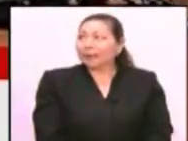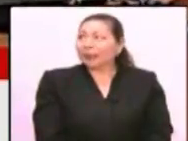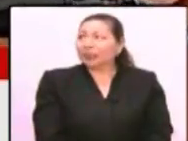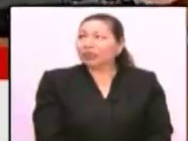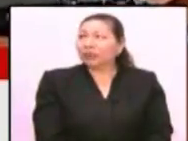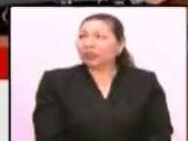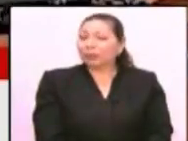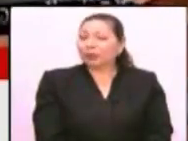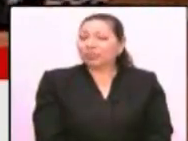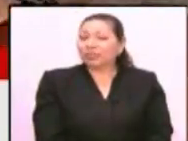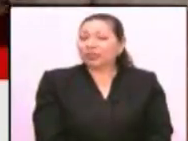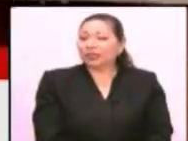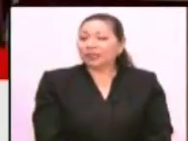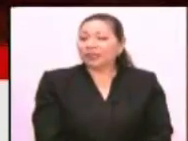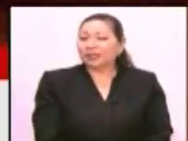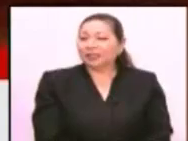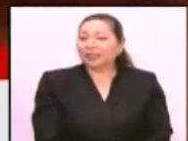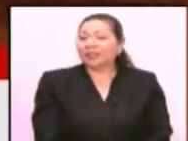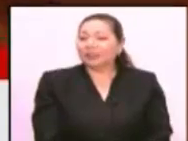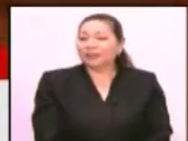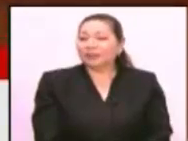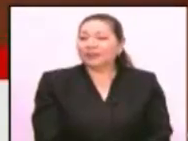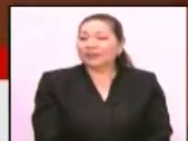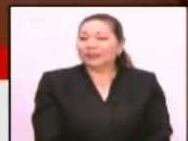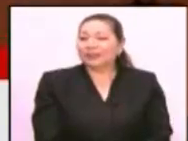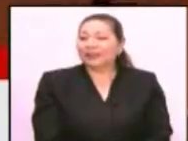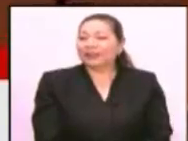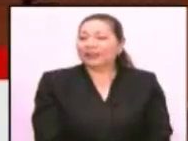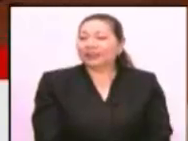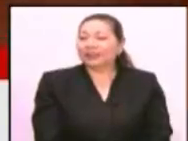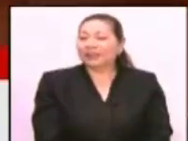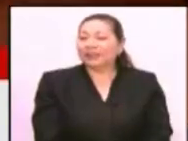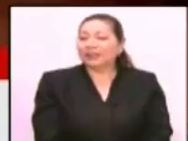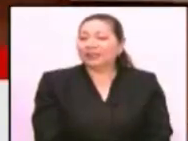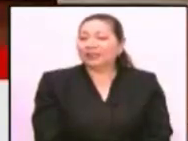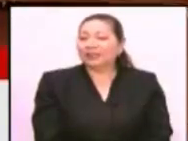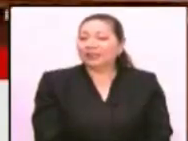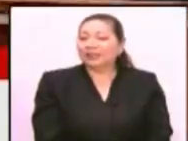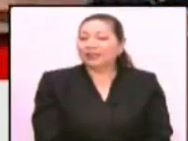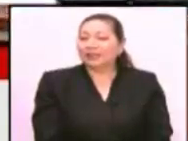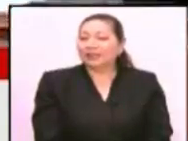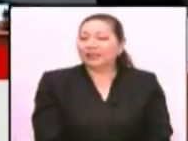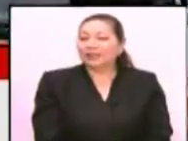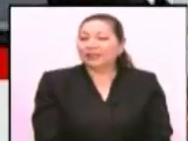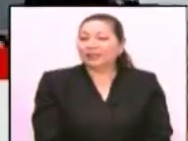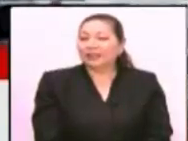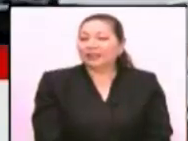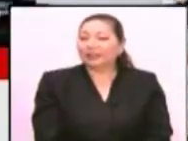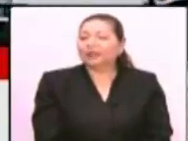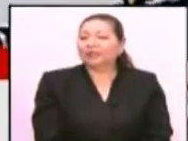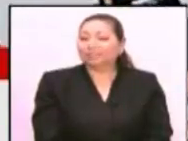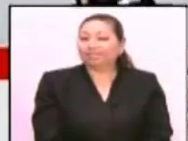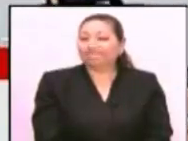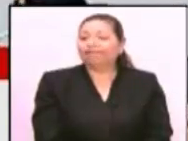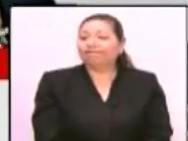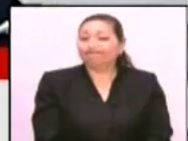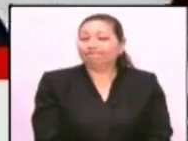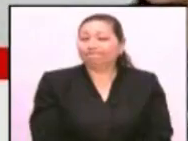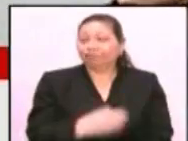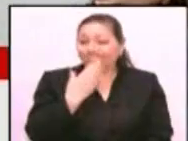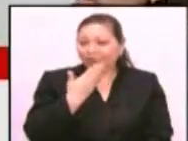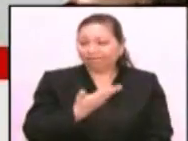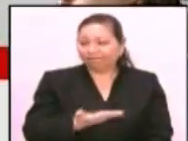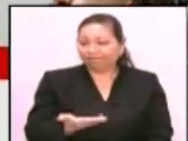personas, pero donde la mayoría no ve una oportunidad, nosotros sí. Y